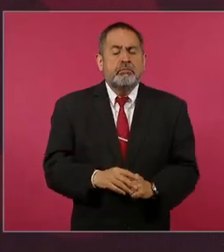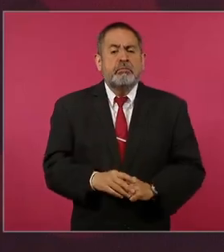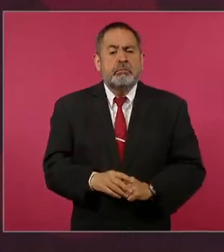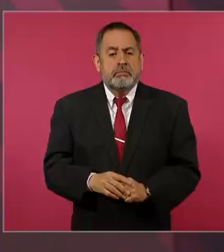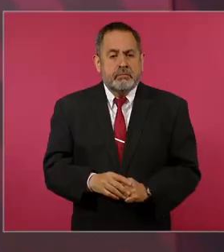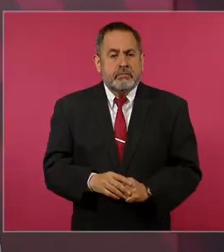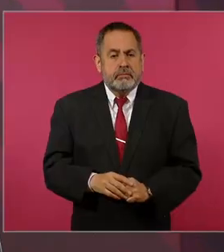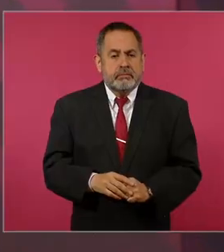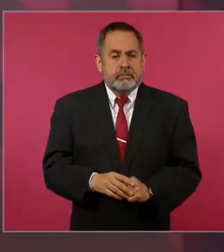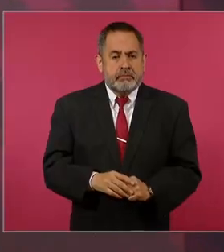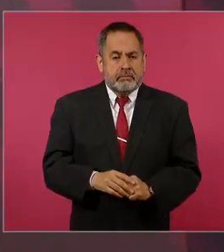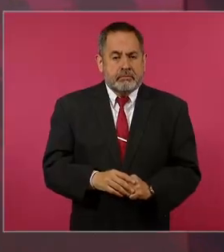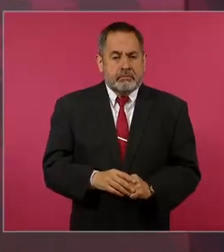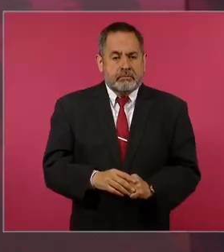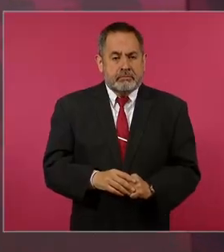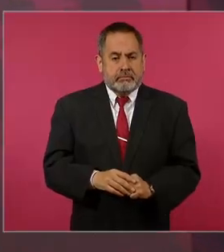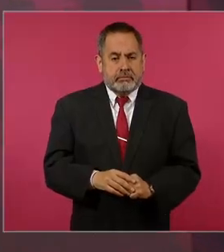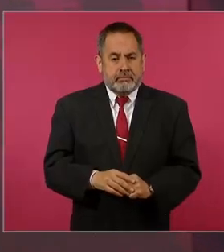también